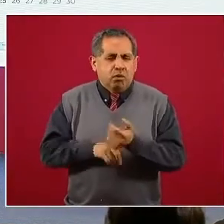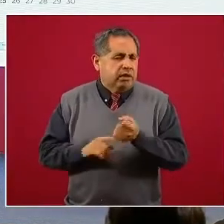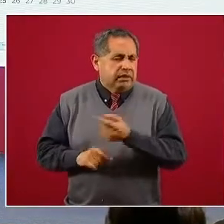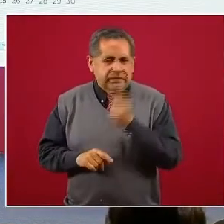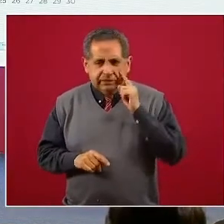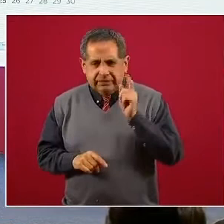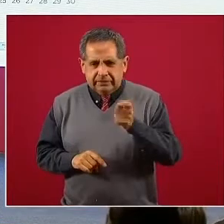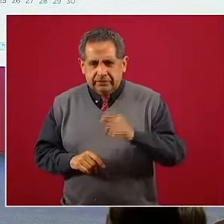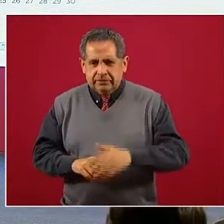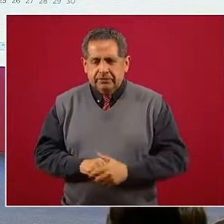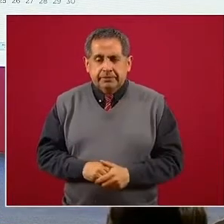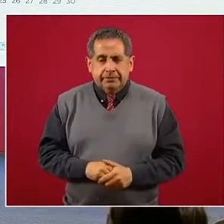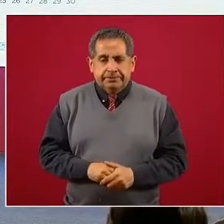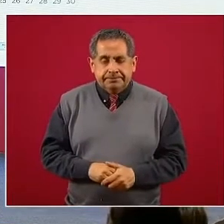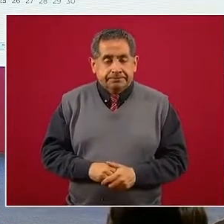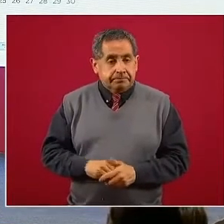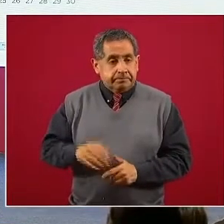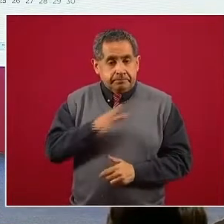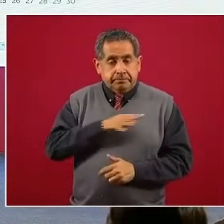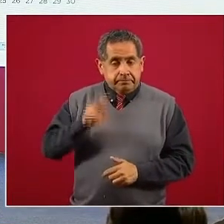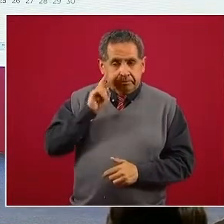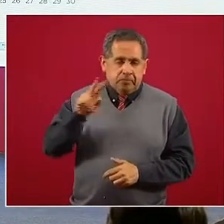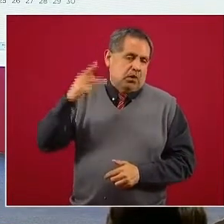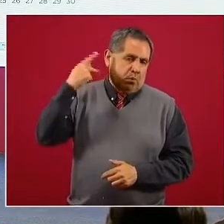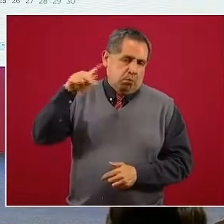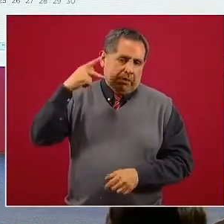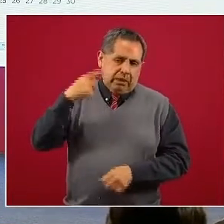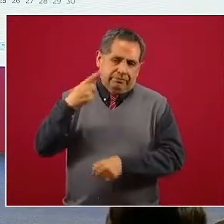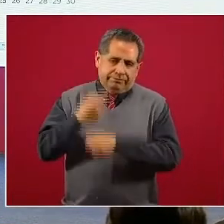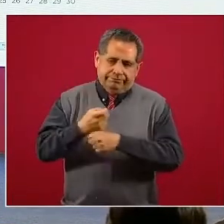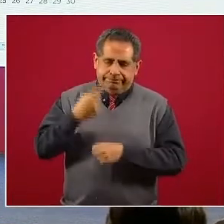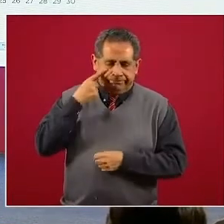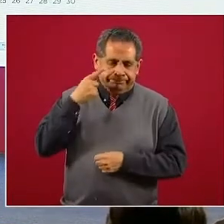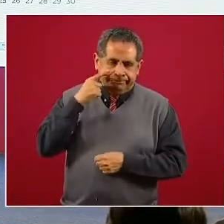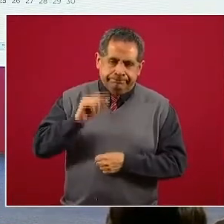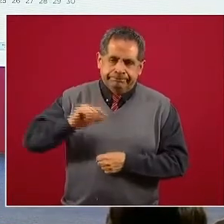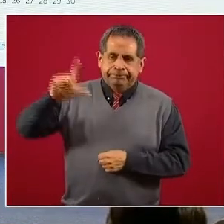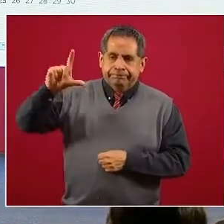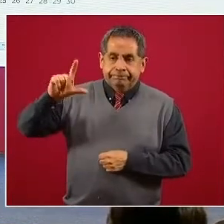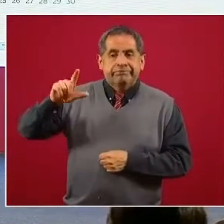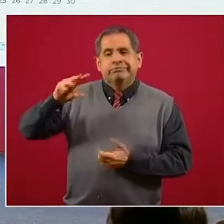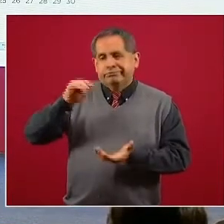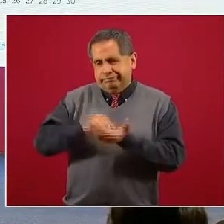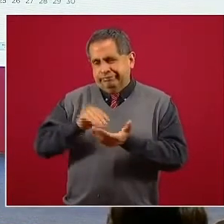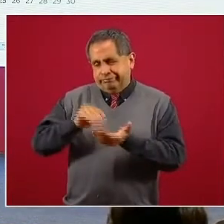siguiente diapositiva. Destaca definitivamente Puebla. Puebla inclusive